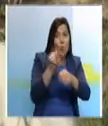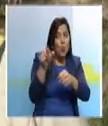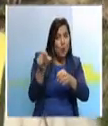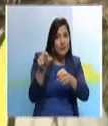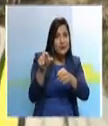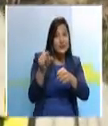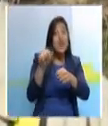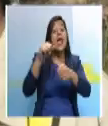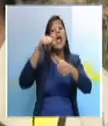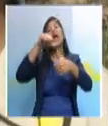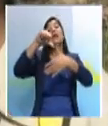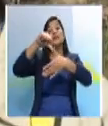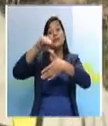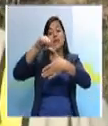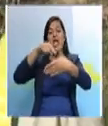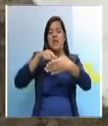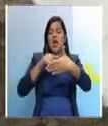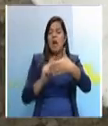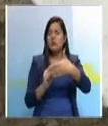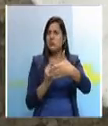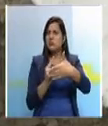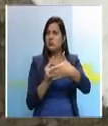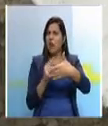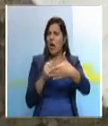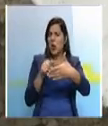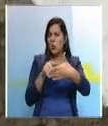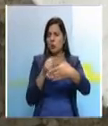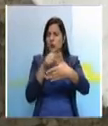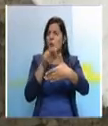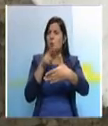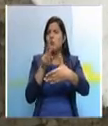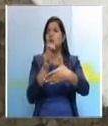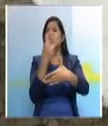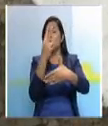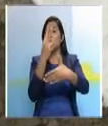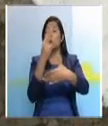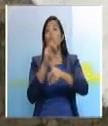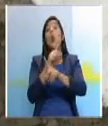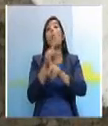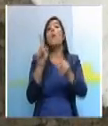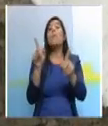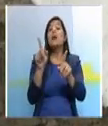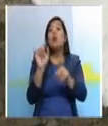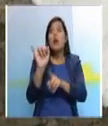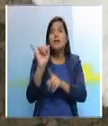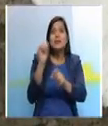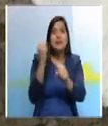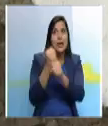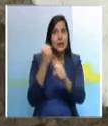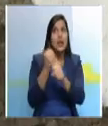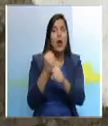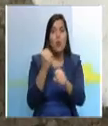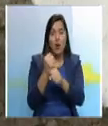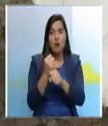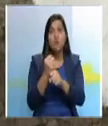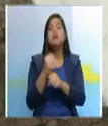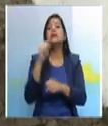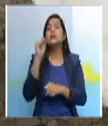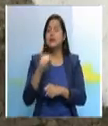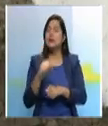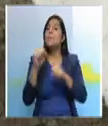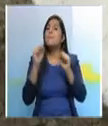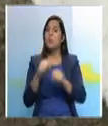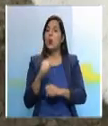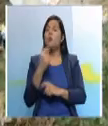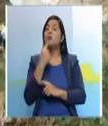estos, pero ya esta tuneladora para un trabajo así interurbano, sí podemos decir que